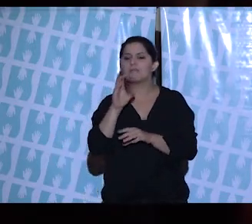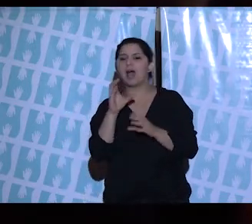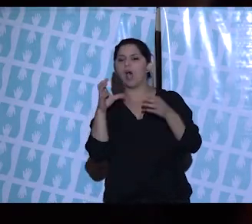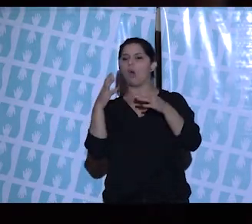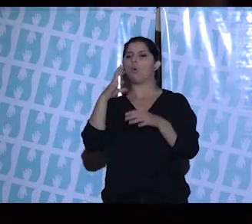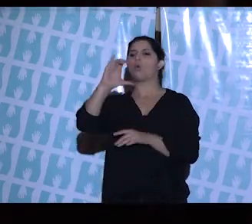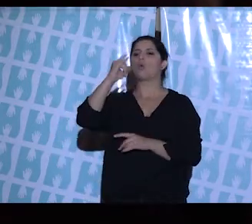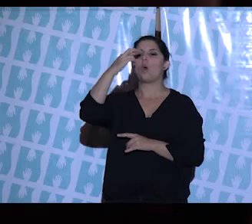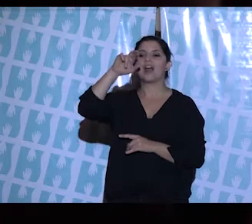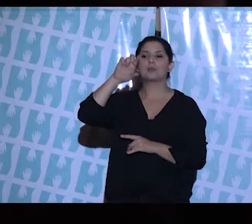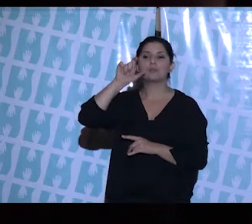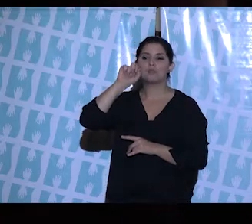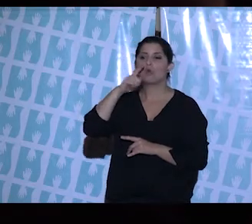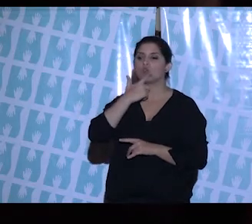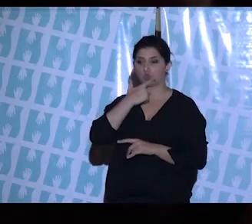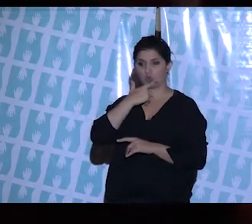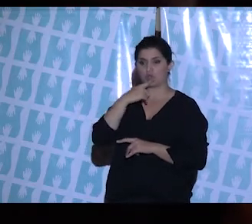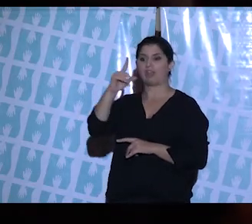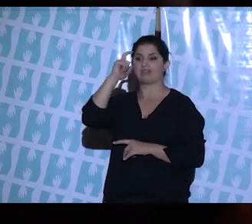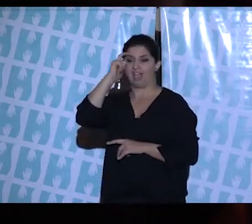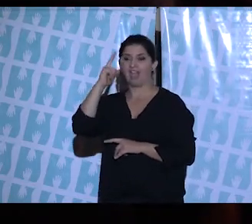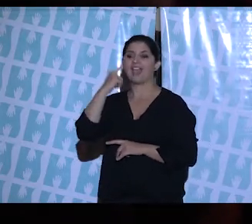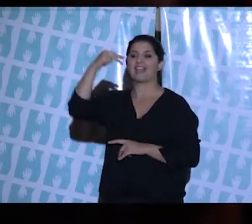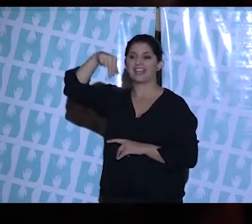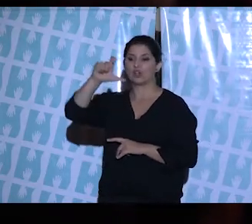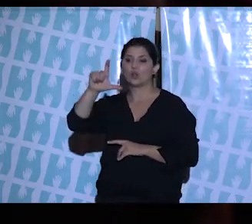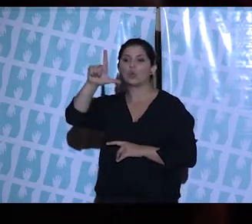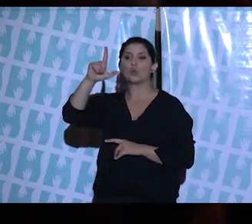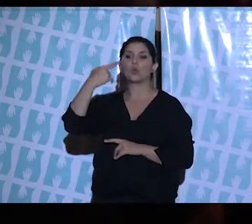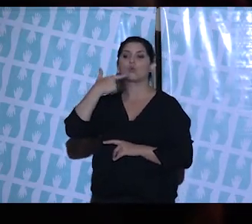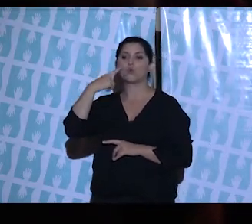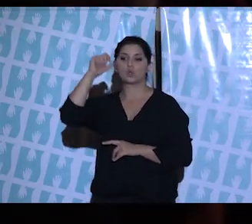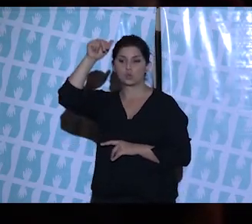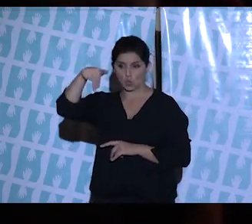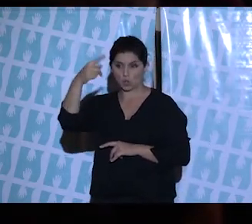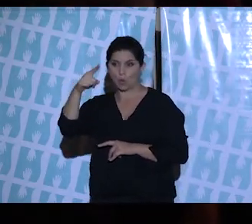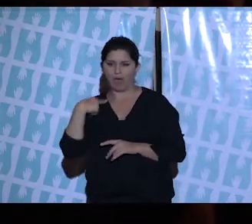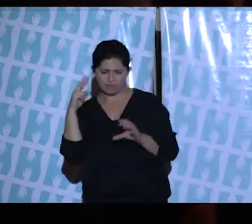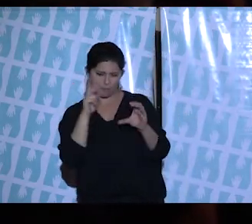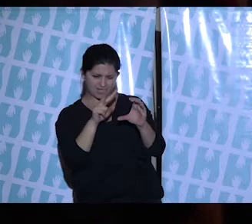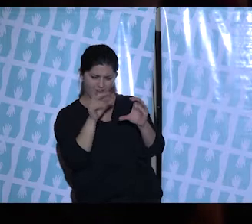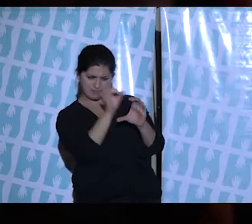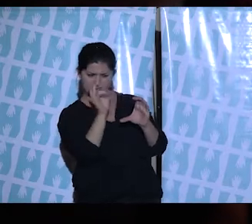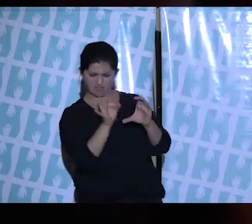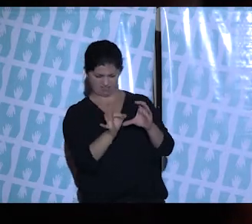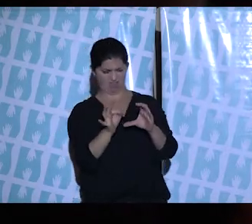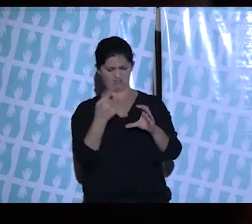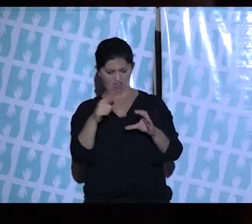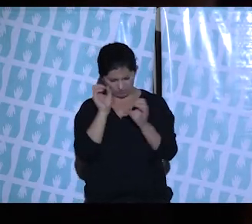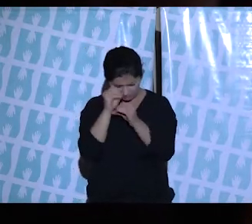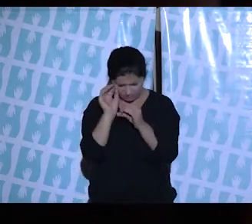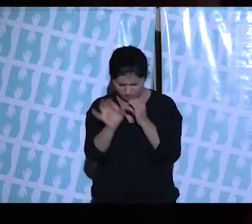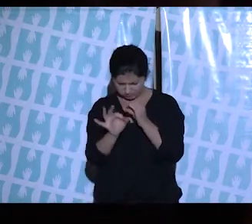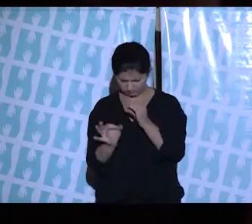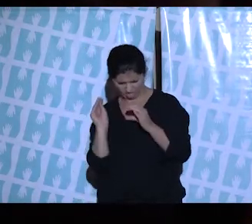Cuando uno ve algo adentro de la célula que no es normal, lo llama una inclusión. Hay algo